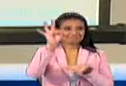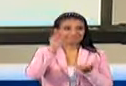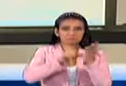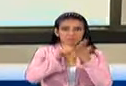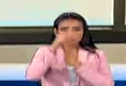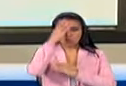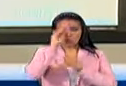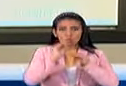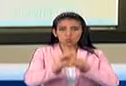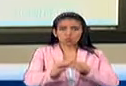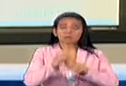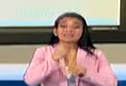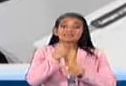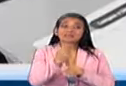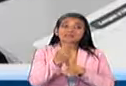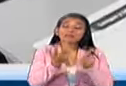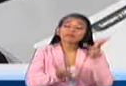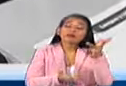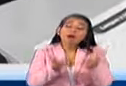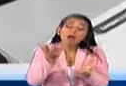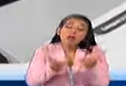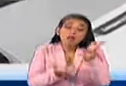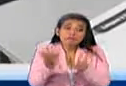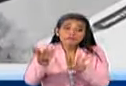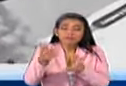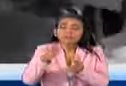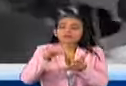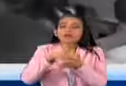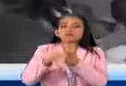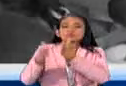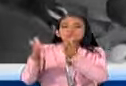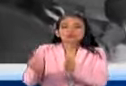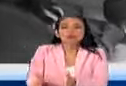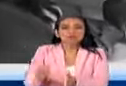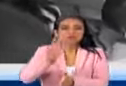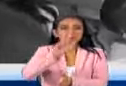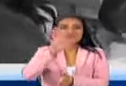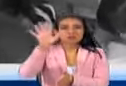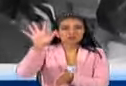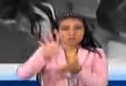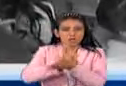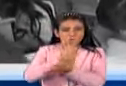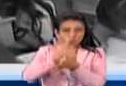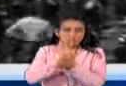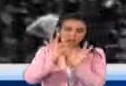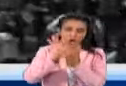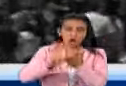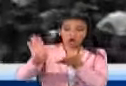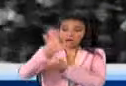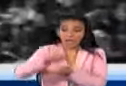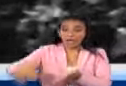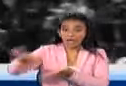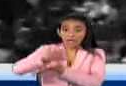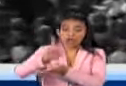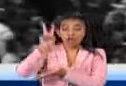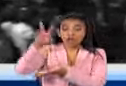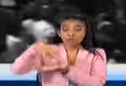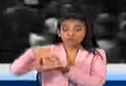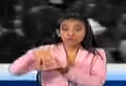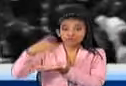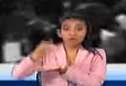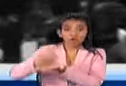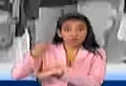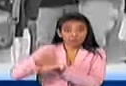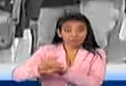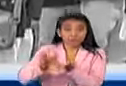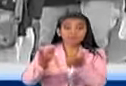están analizando la posibilidad de reubicar a los estudiantes de 35 centros de educación, 12 en la provincia de